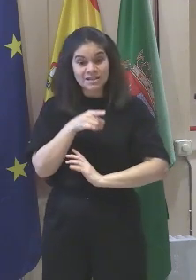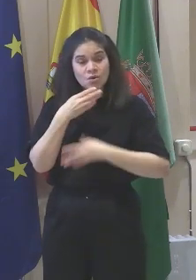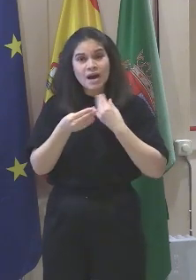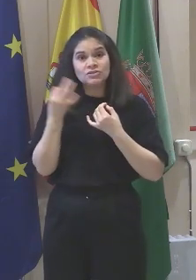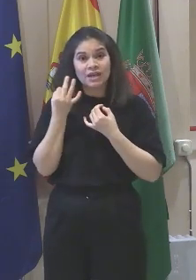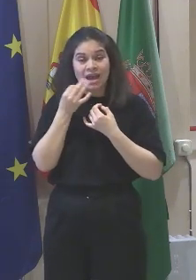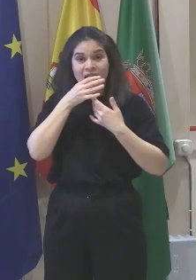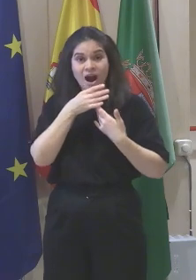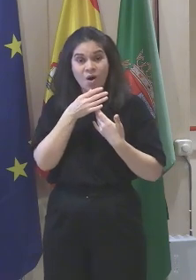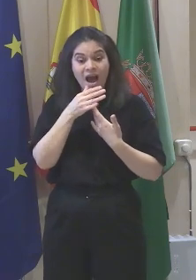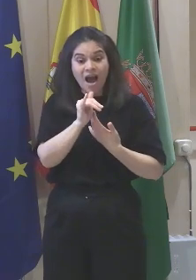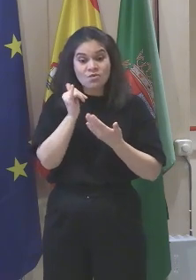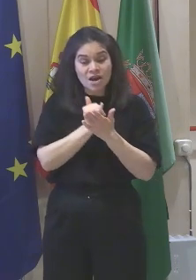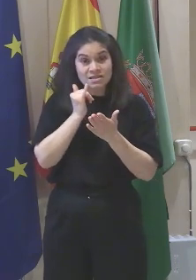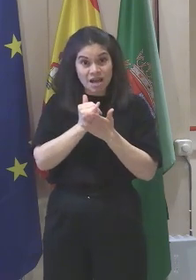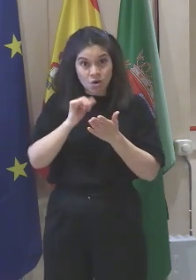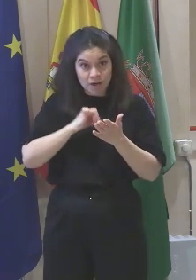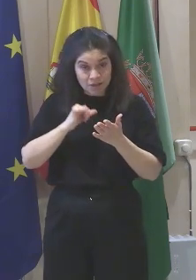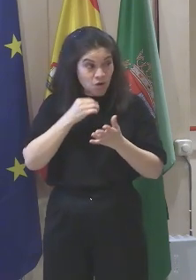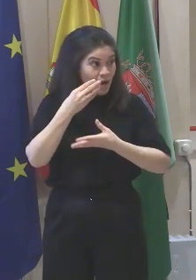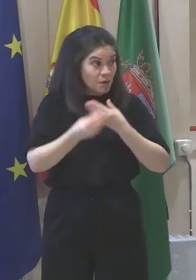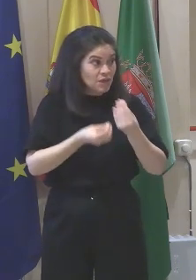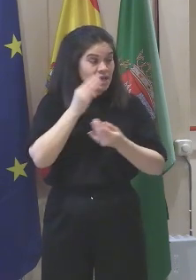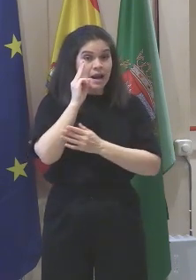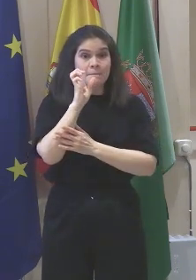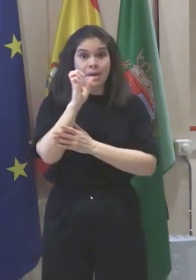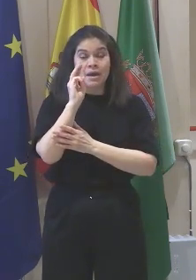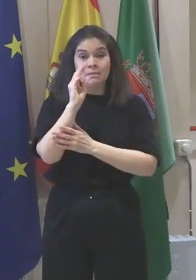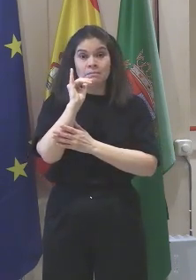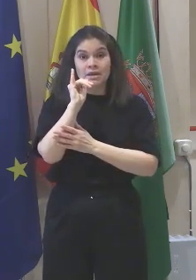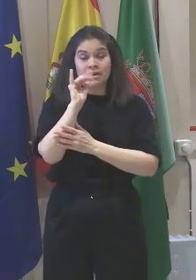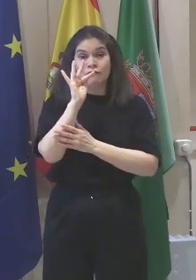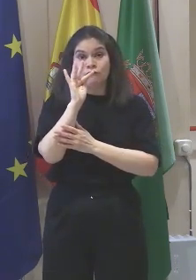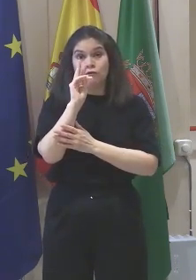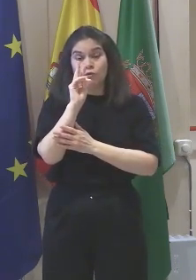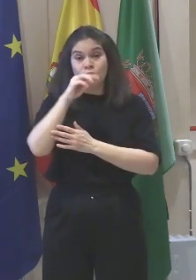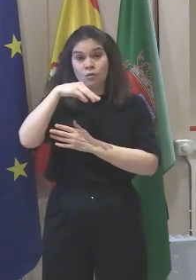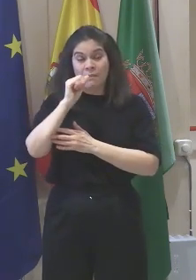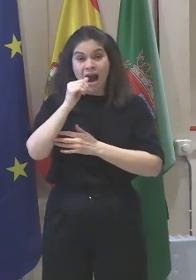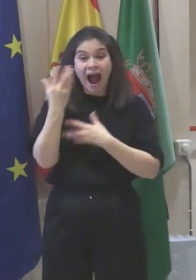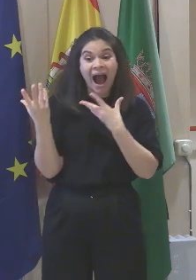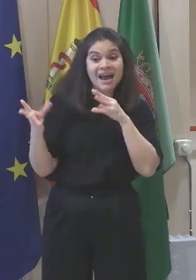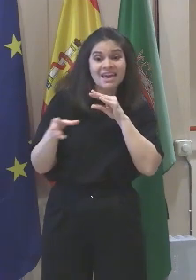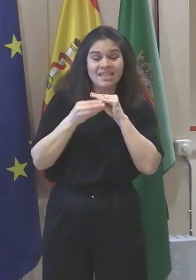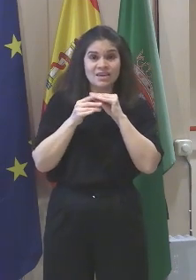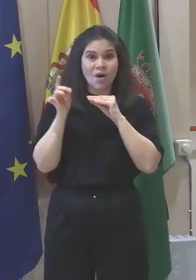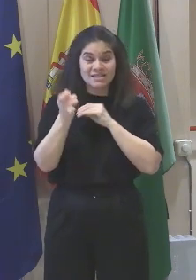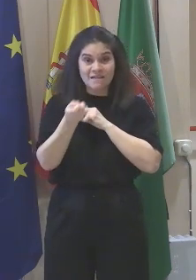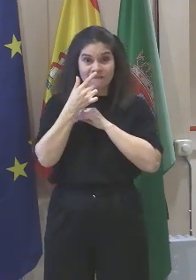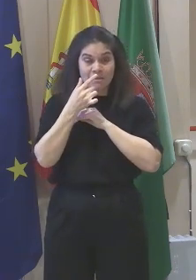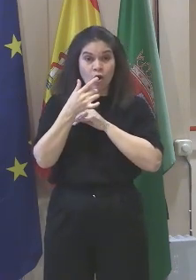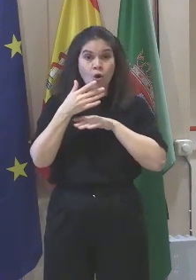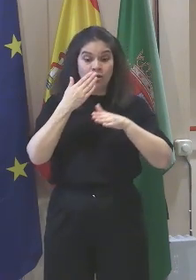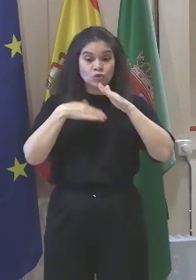actualmente pues, hay un ensayo clínico que va a utilizar el teplizumab añadido a este semaglutide o a este fármaco